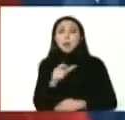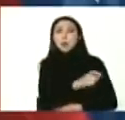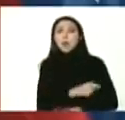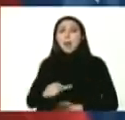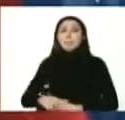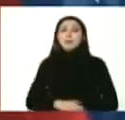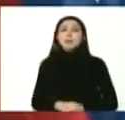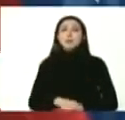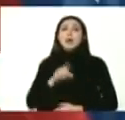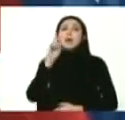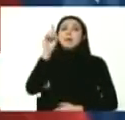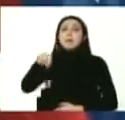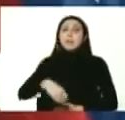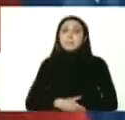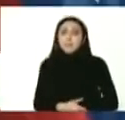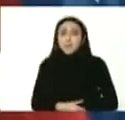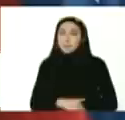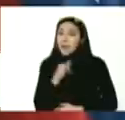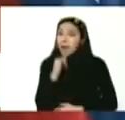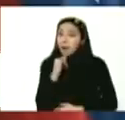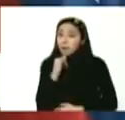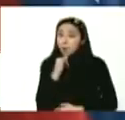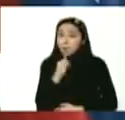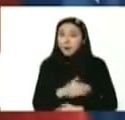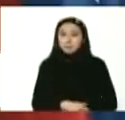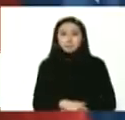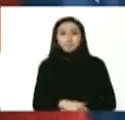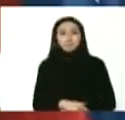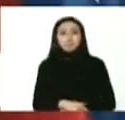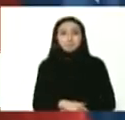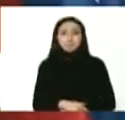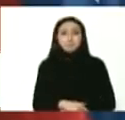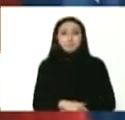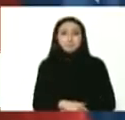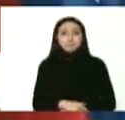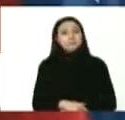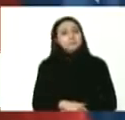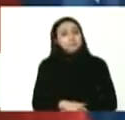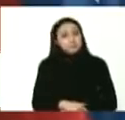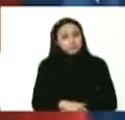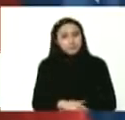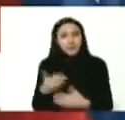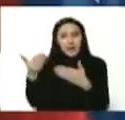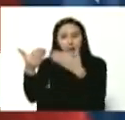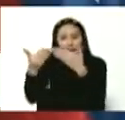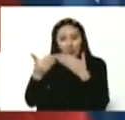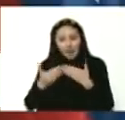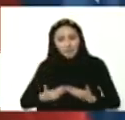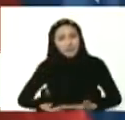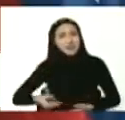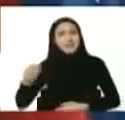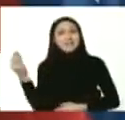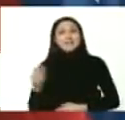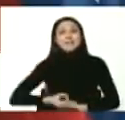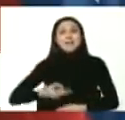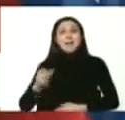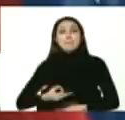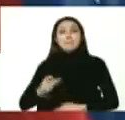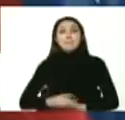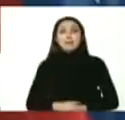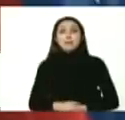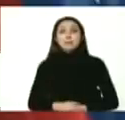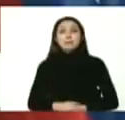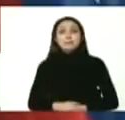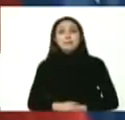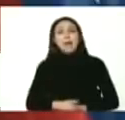también a informar, a recibir siempre la